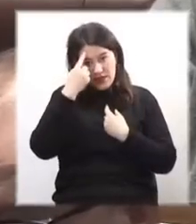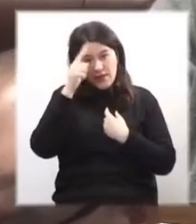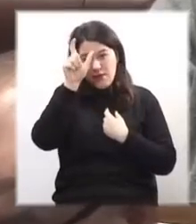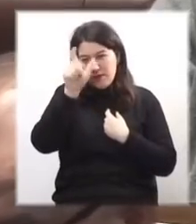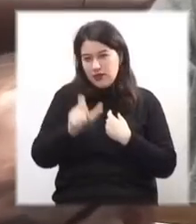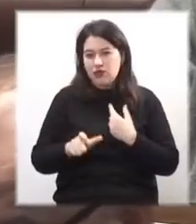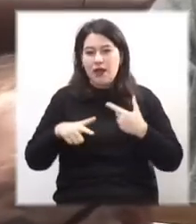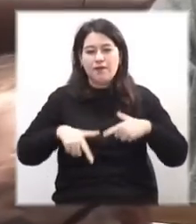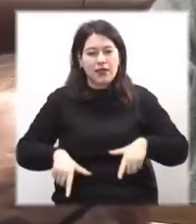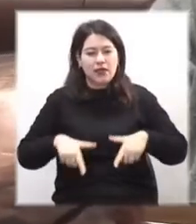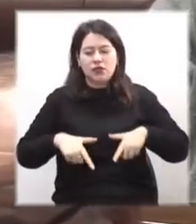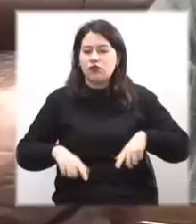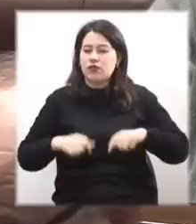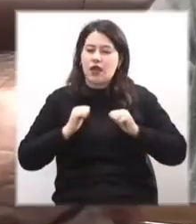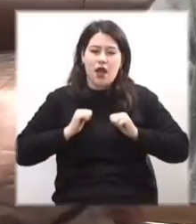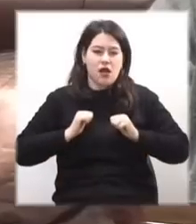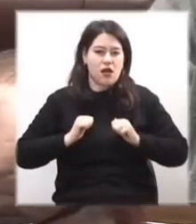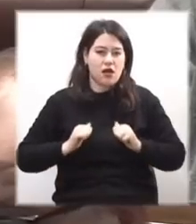está desgastado